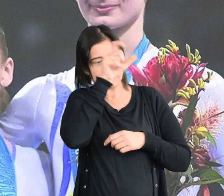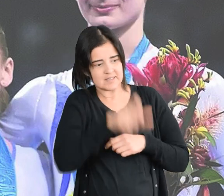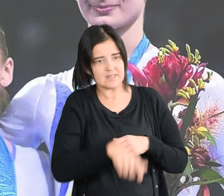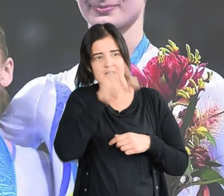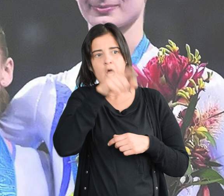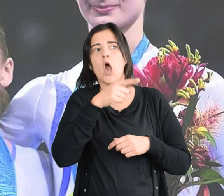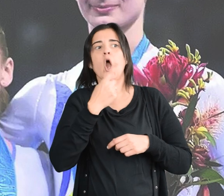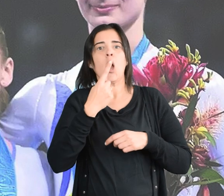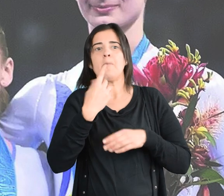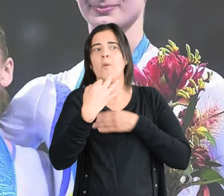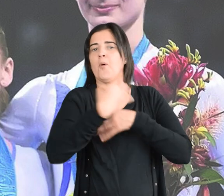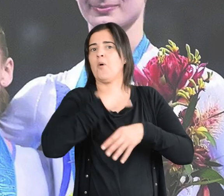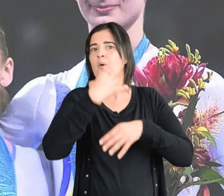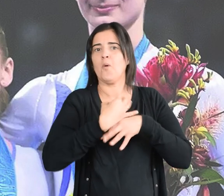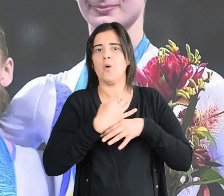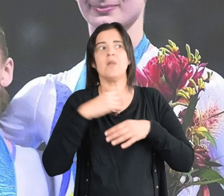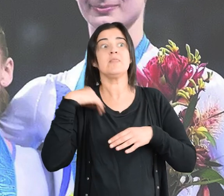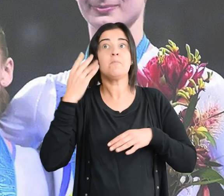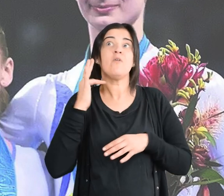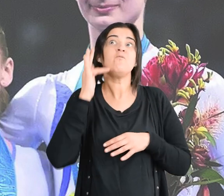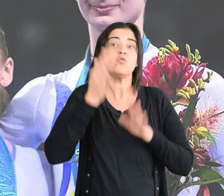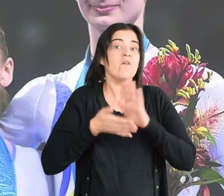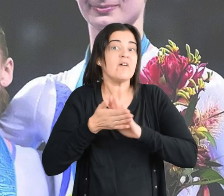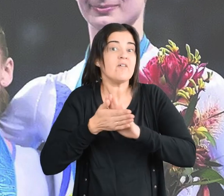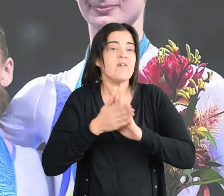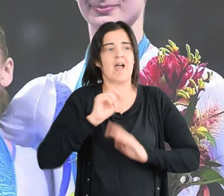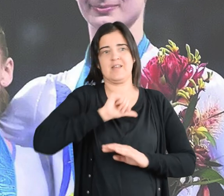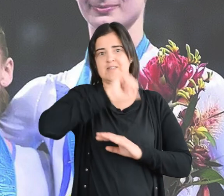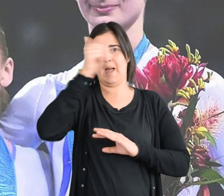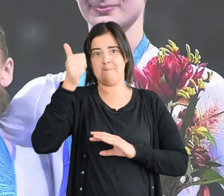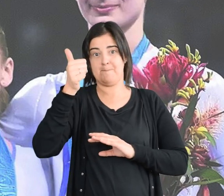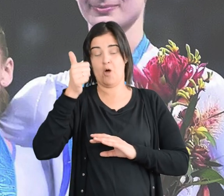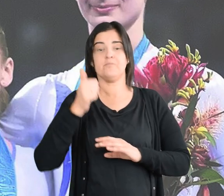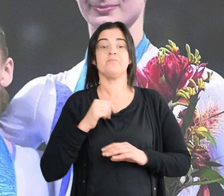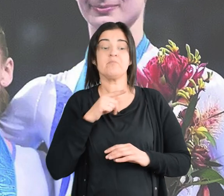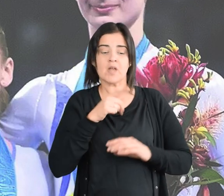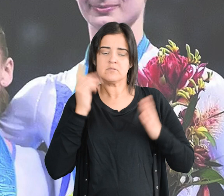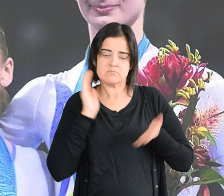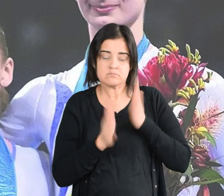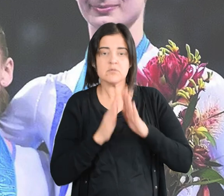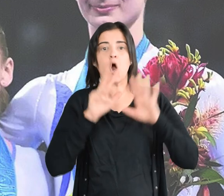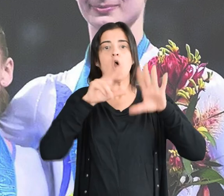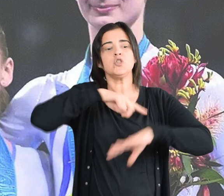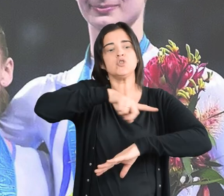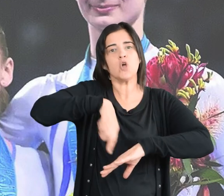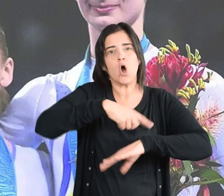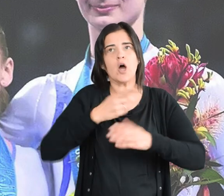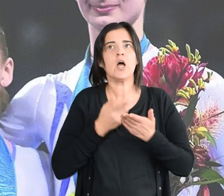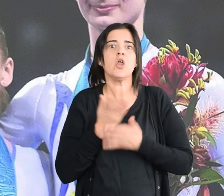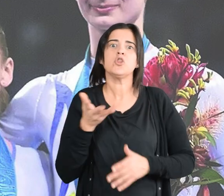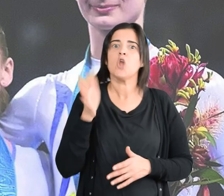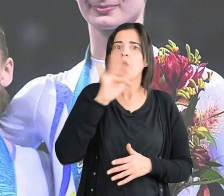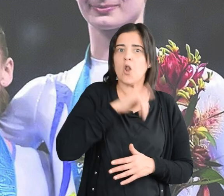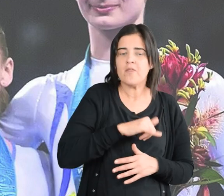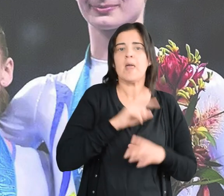eran dos artesanos que las convertirían en campeonas los entrenamientos eran de 8 horas diarias